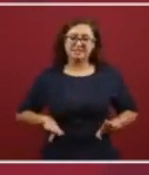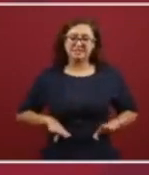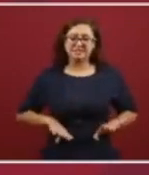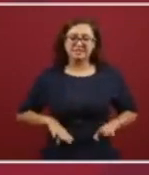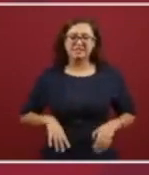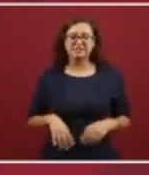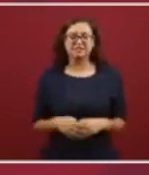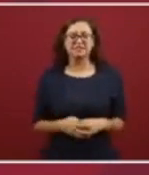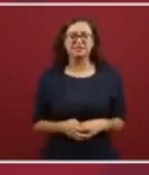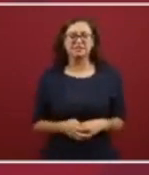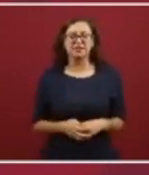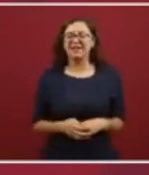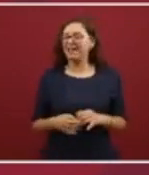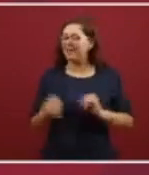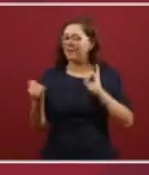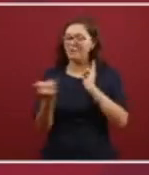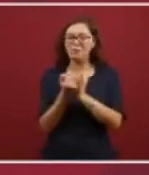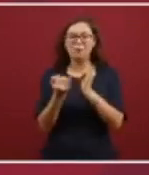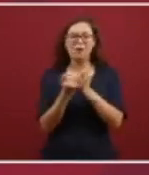con la refinería.